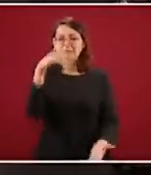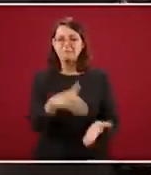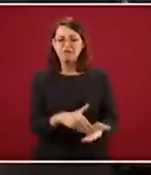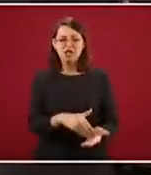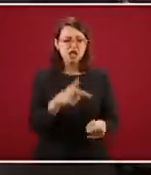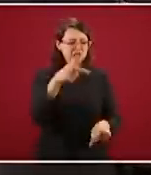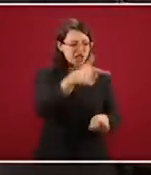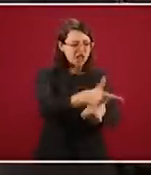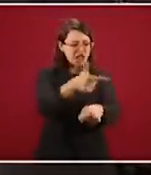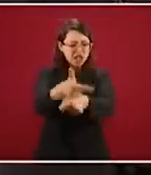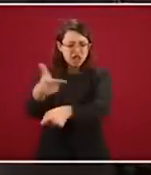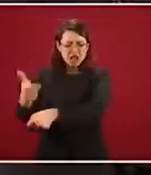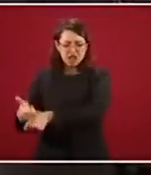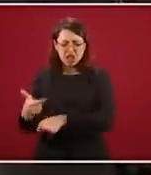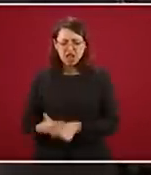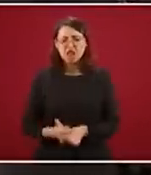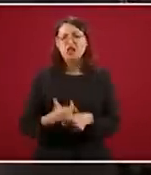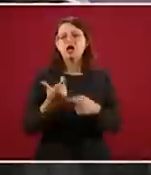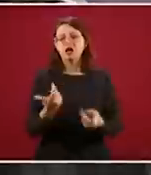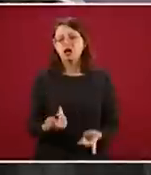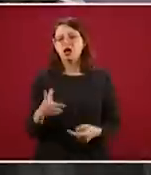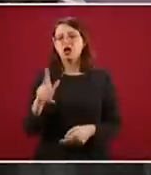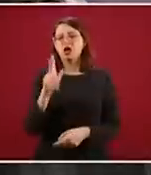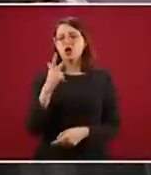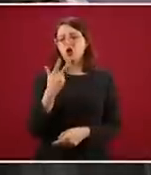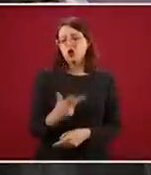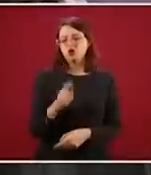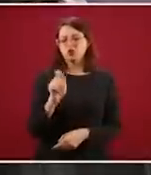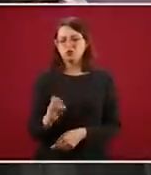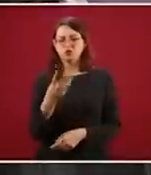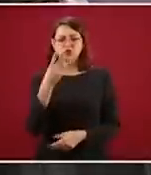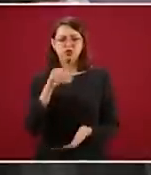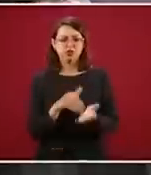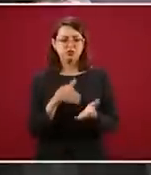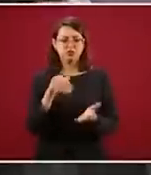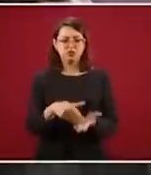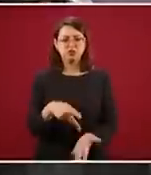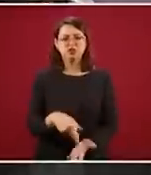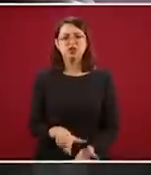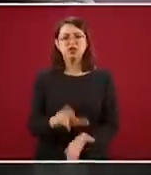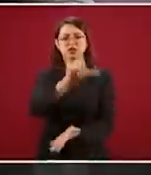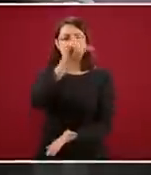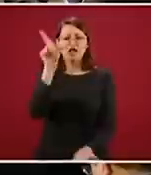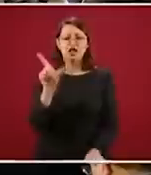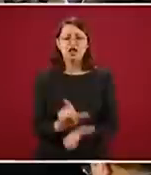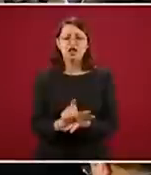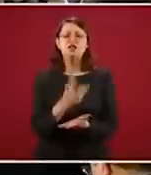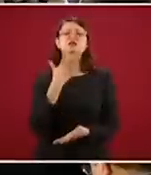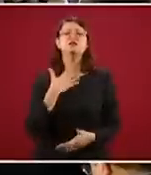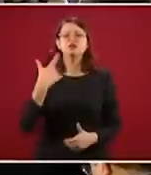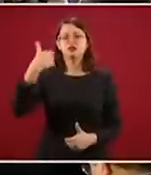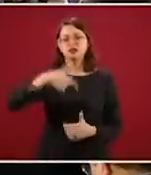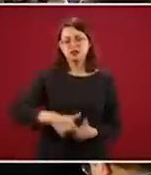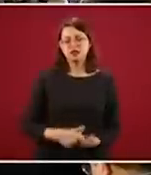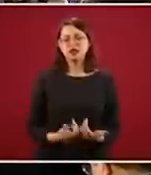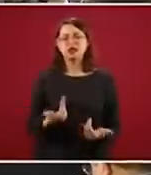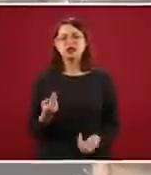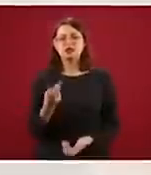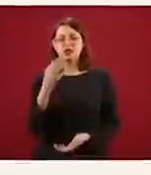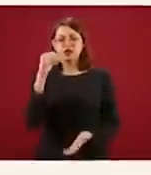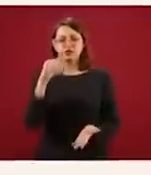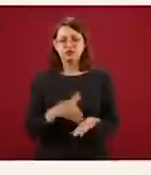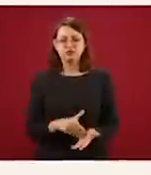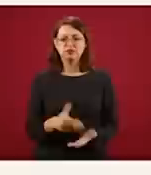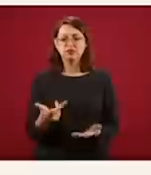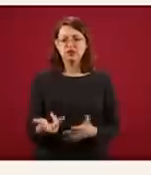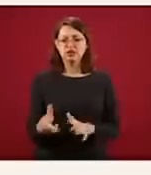aseguraron 8.3 millones de litros de combustible, 3.800 vehículos terrestres,